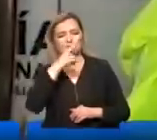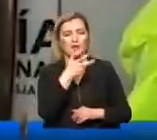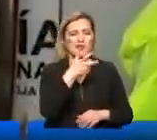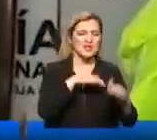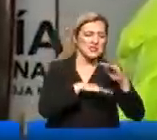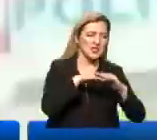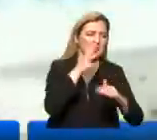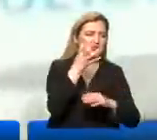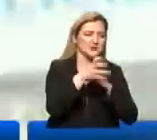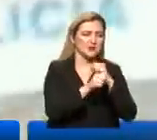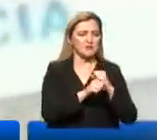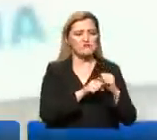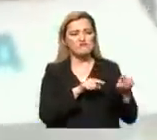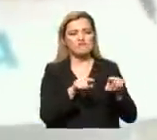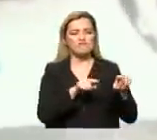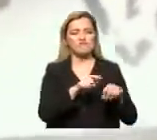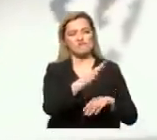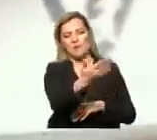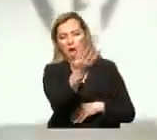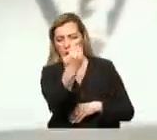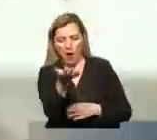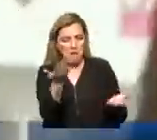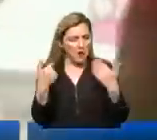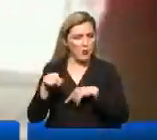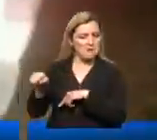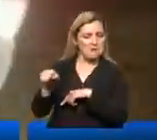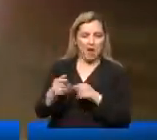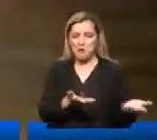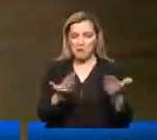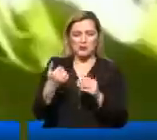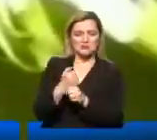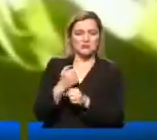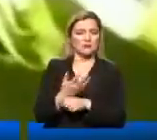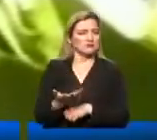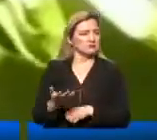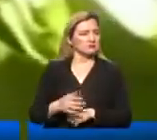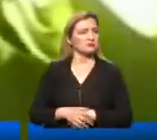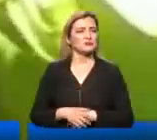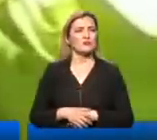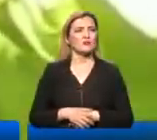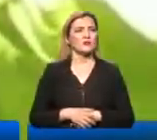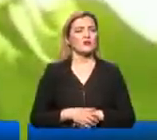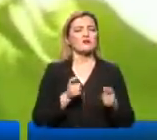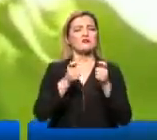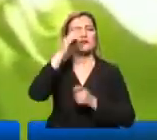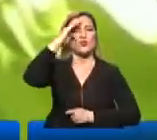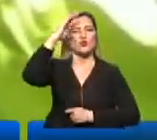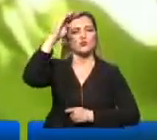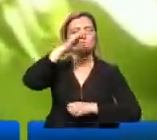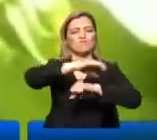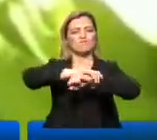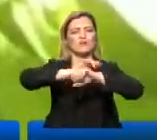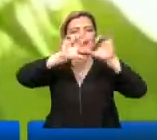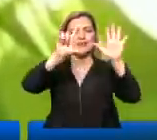a 14 años. Varios meses de investigación permitieron que en el operativo denominado Renacer 4 se logre la captura de 7